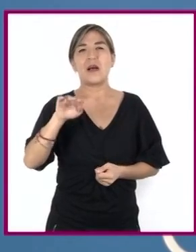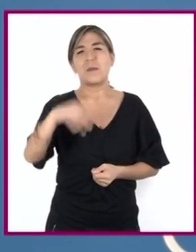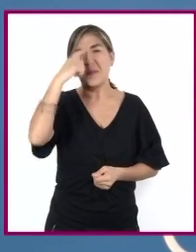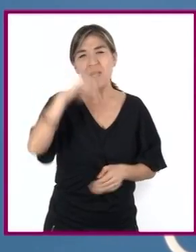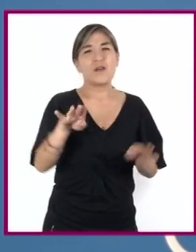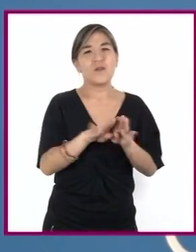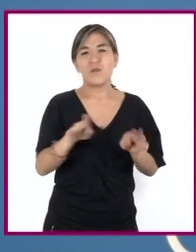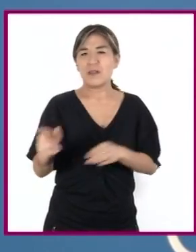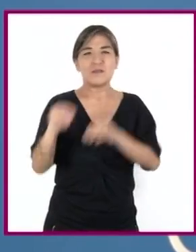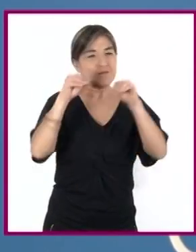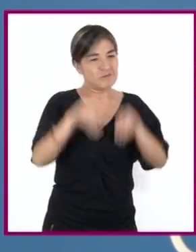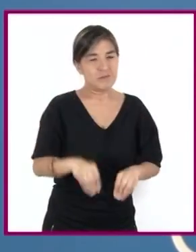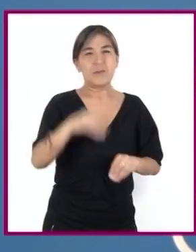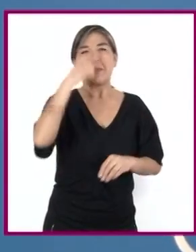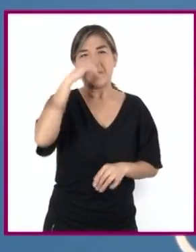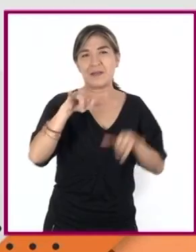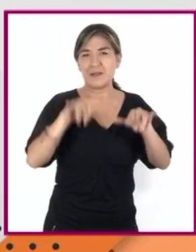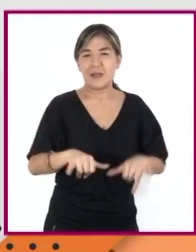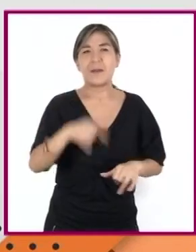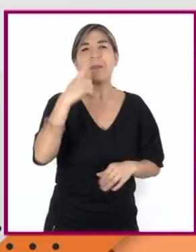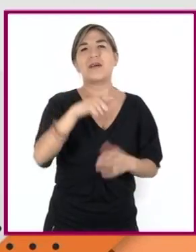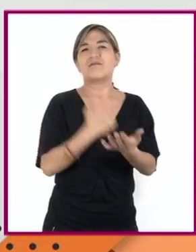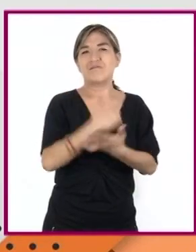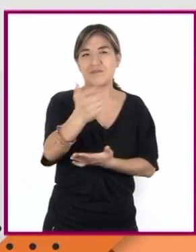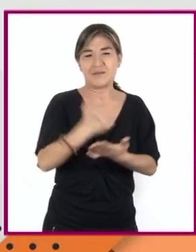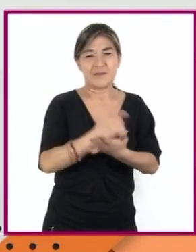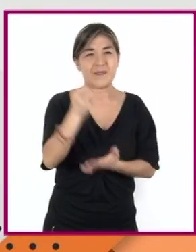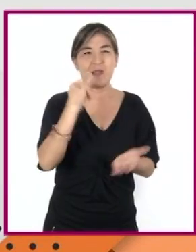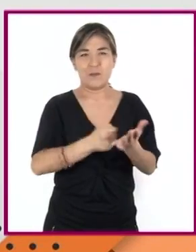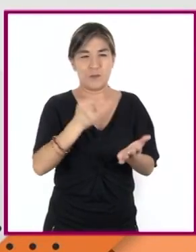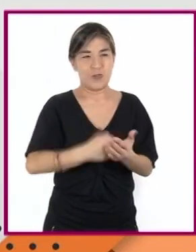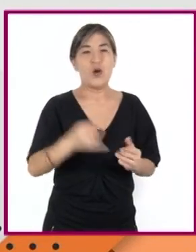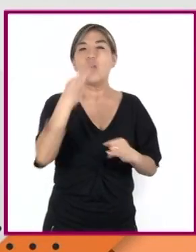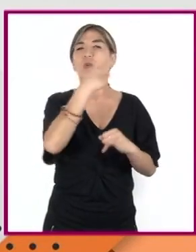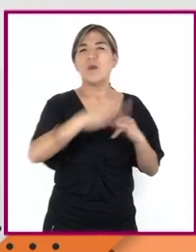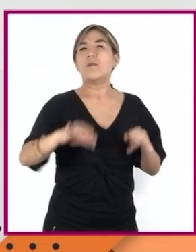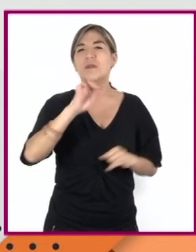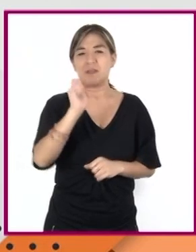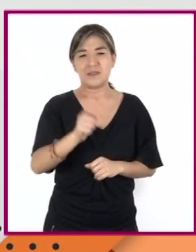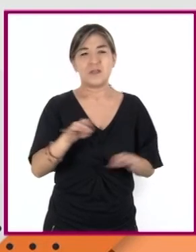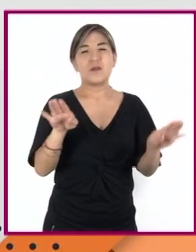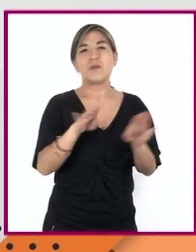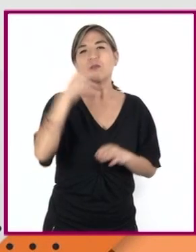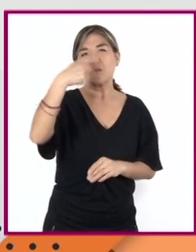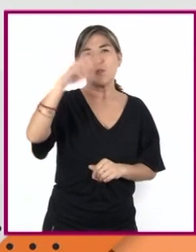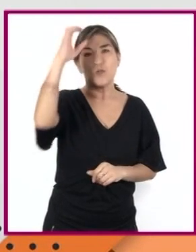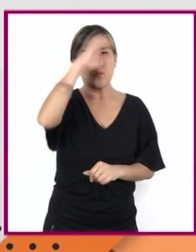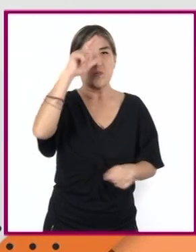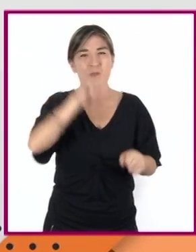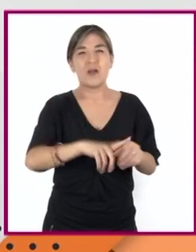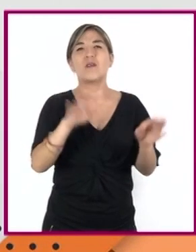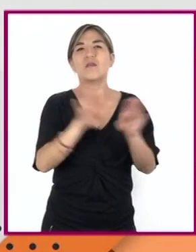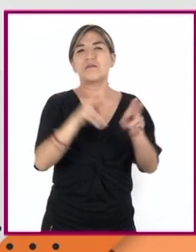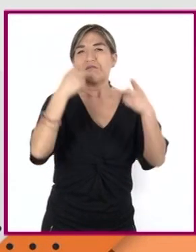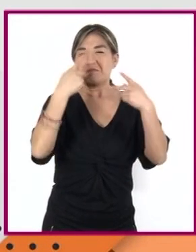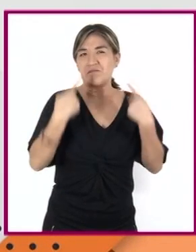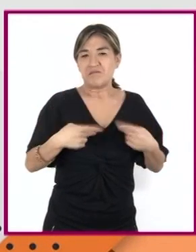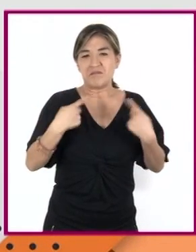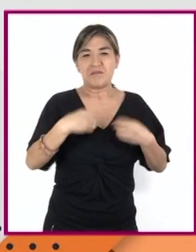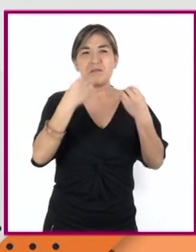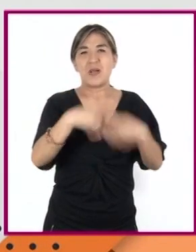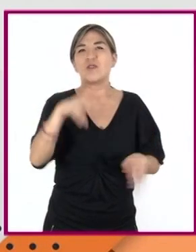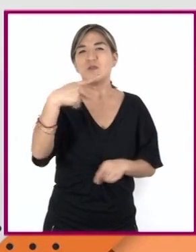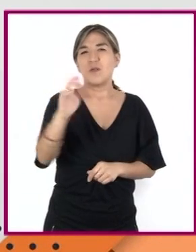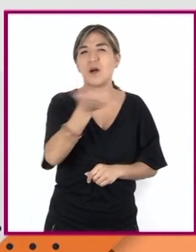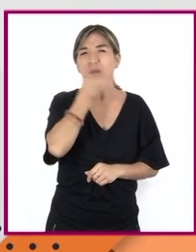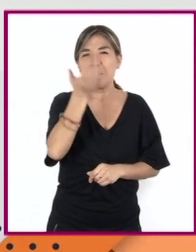para facilitar el cobro de impuestos. Por último, hubo un dominio cultural y una pérdida de la identidad en los pobladores de las